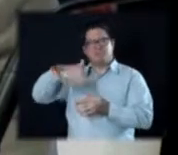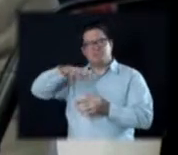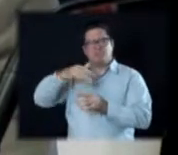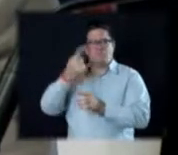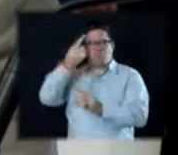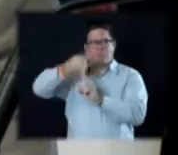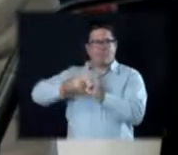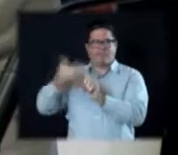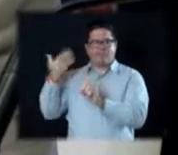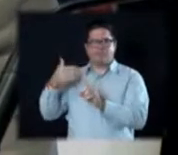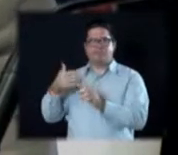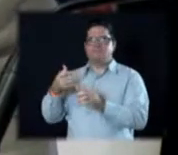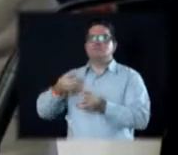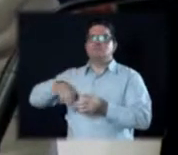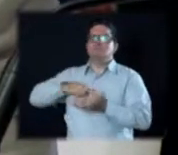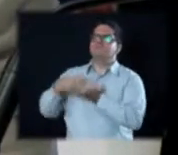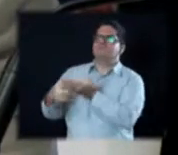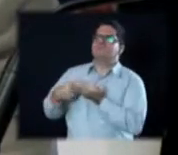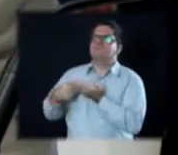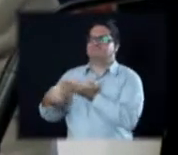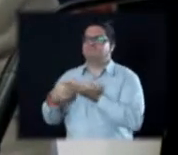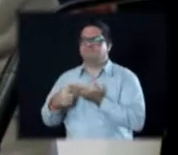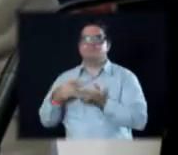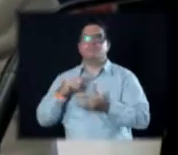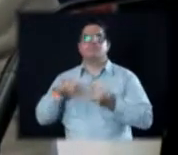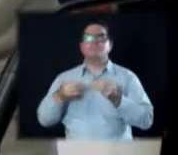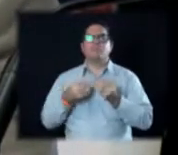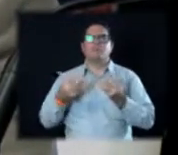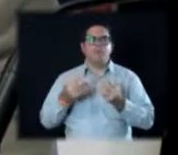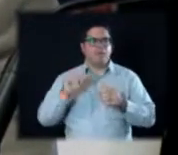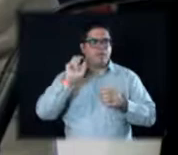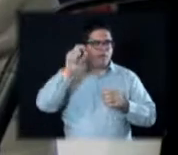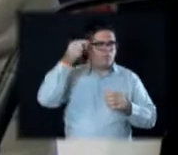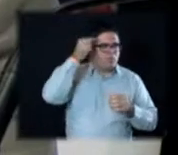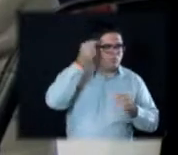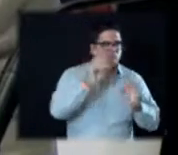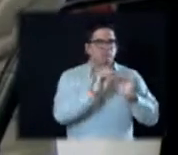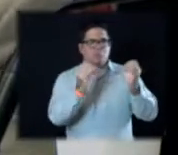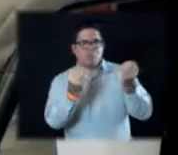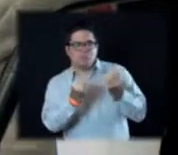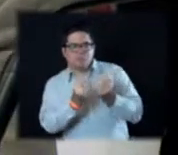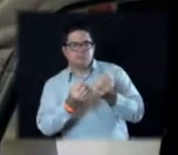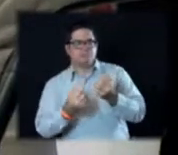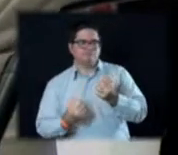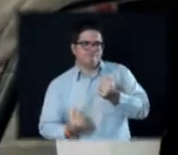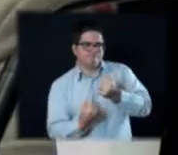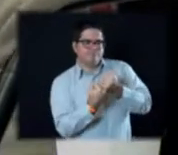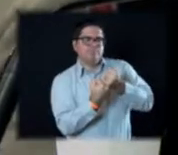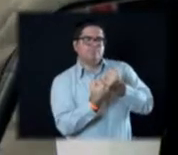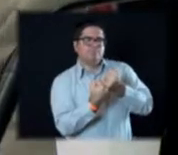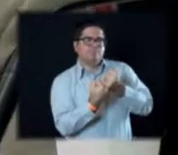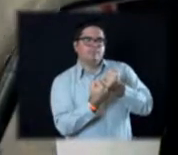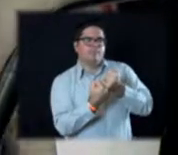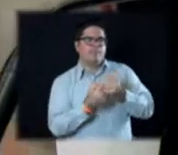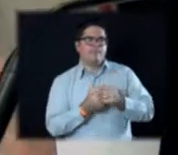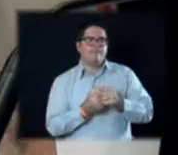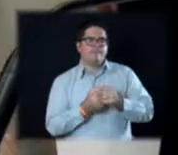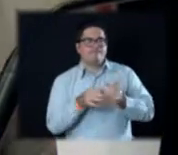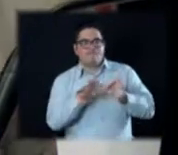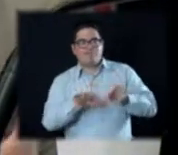trata, se tomó una conversación que tuvimos en Nueva York sobre la gobernanza y la fortaleza institucional,